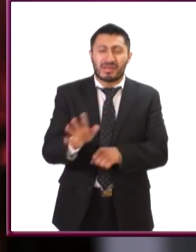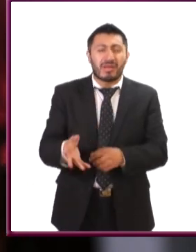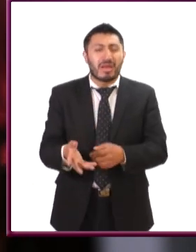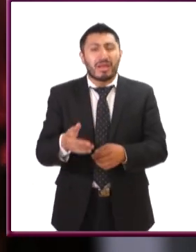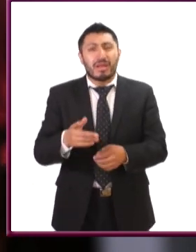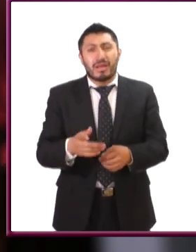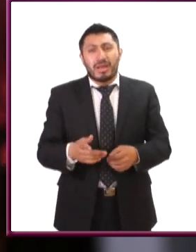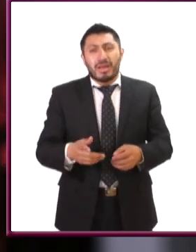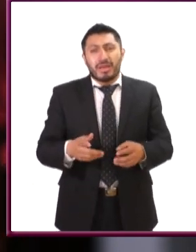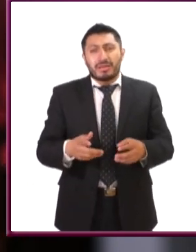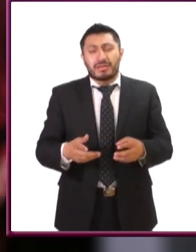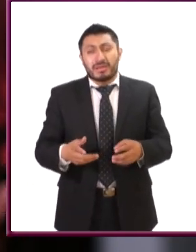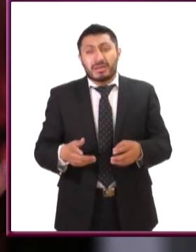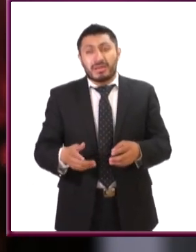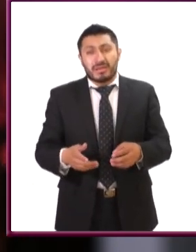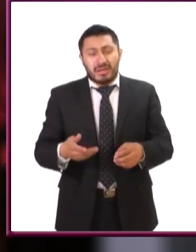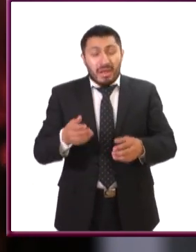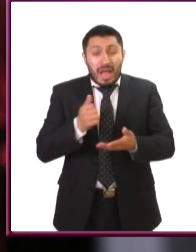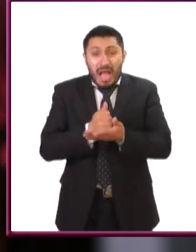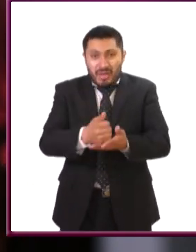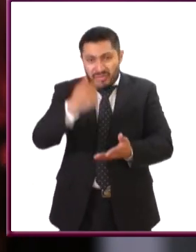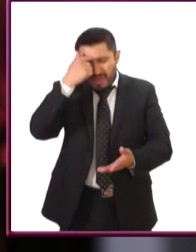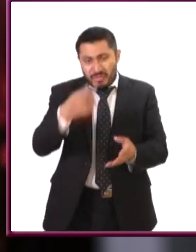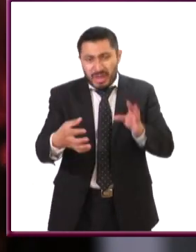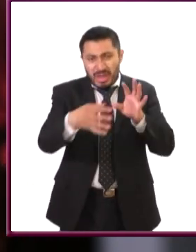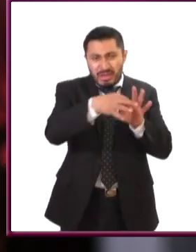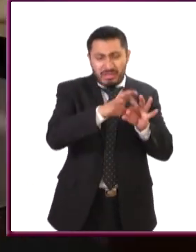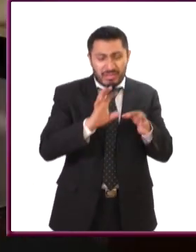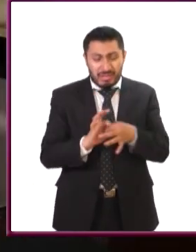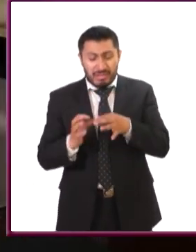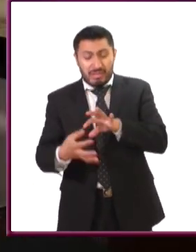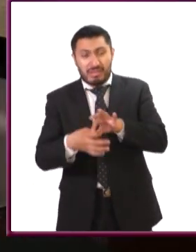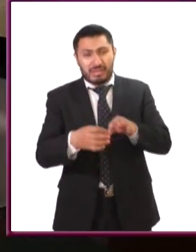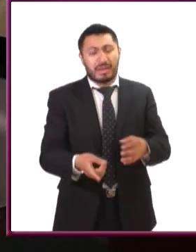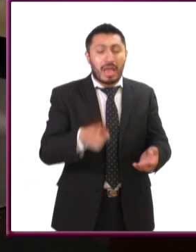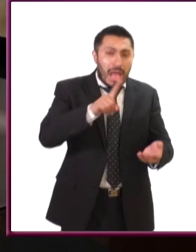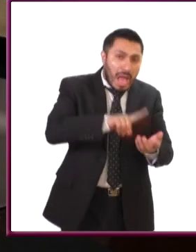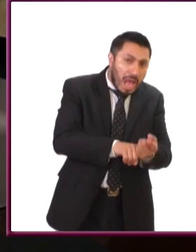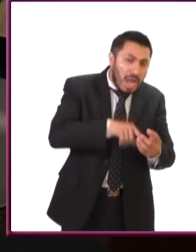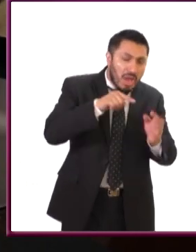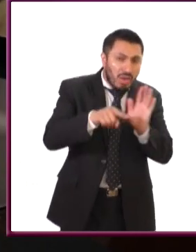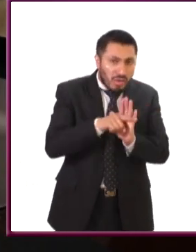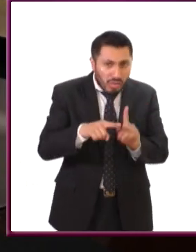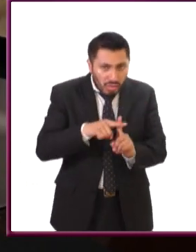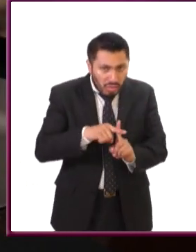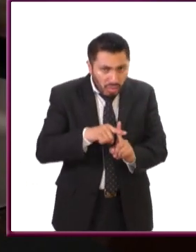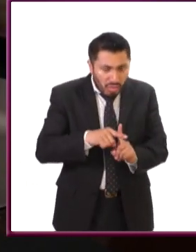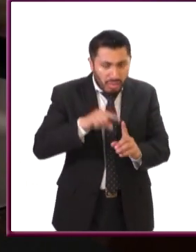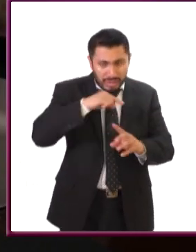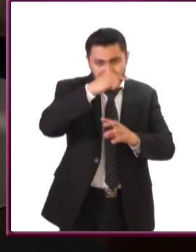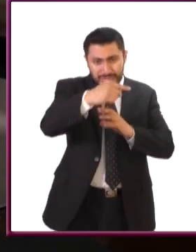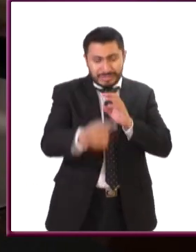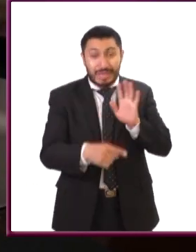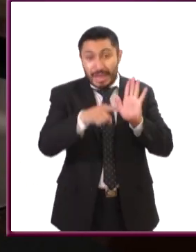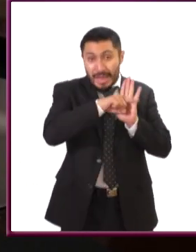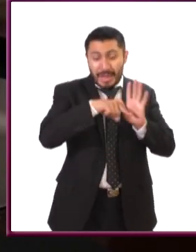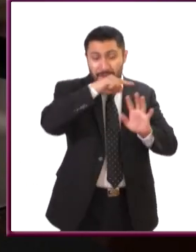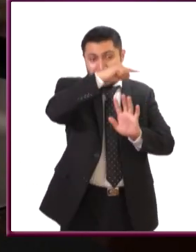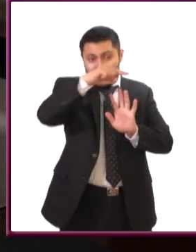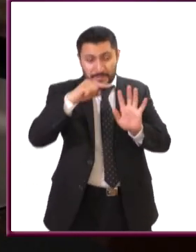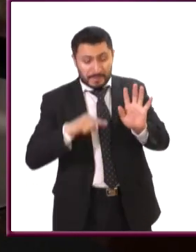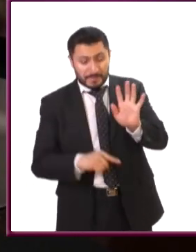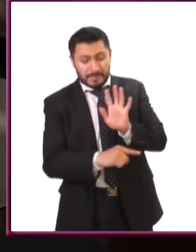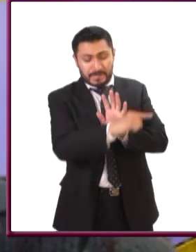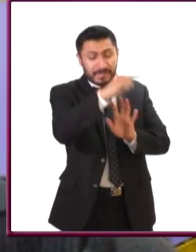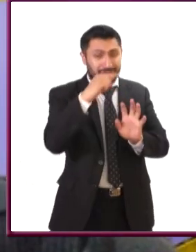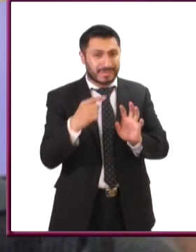partículas subatómicas pues, unidas al átomo? Entre el núcleo y los electrones, el responsable es la fuerza